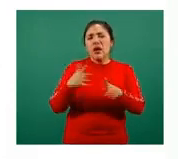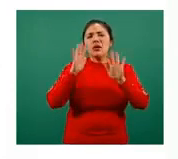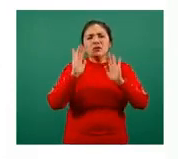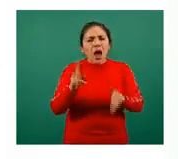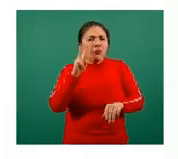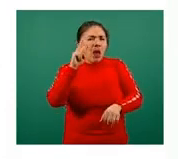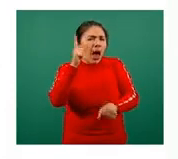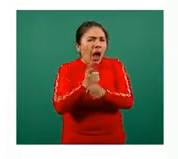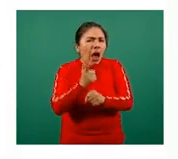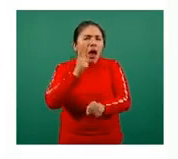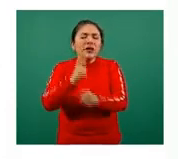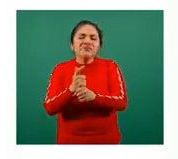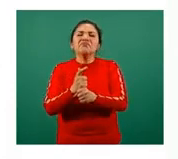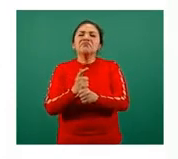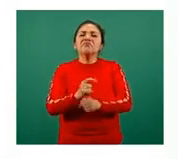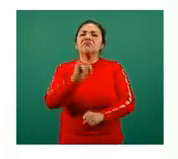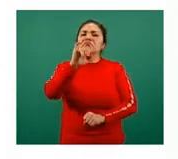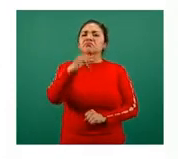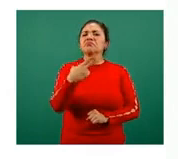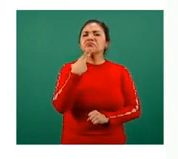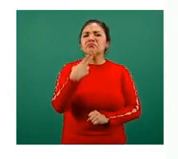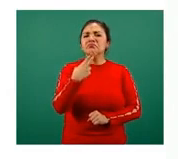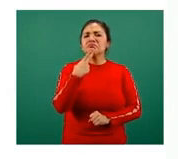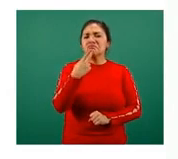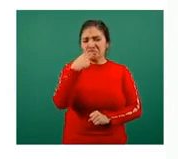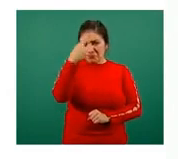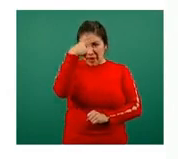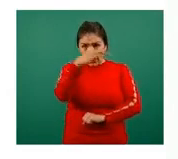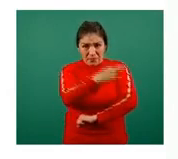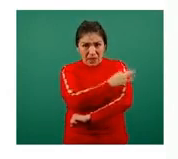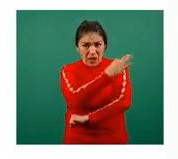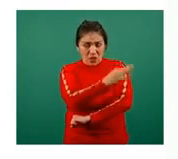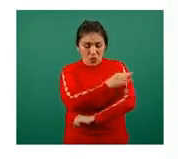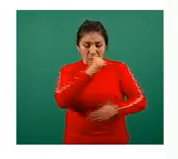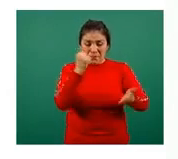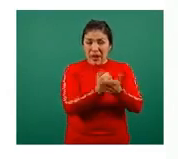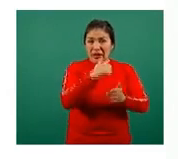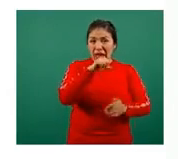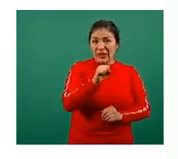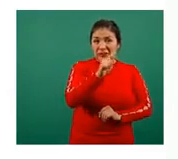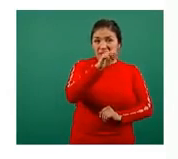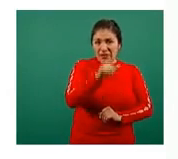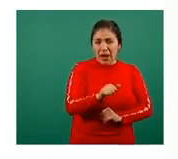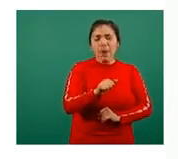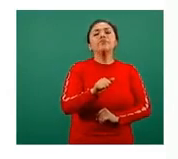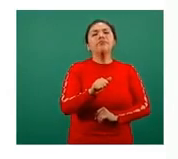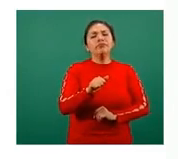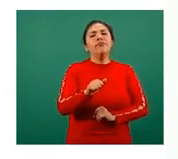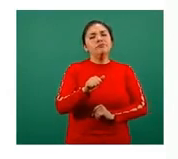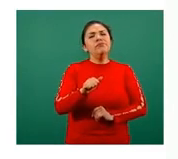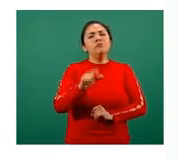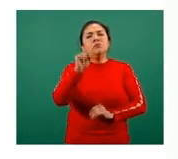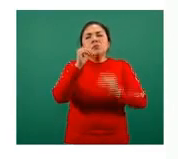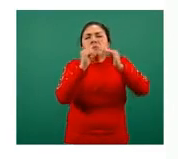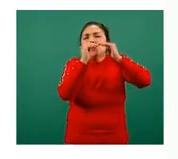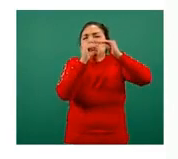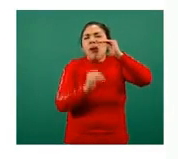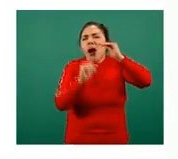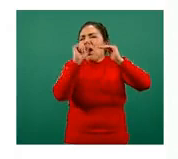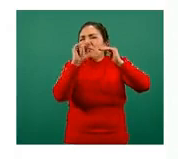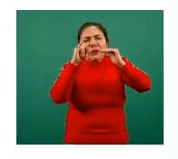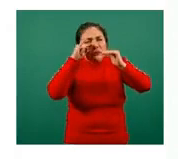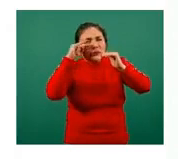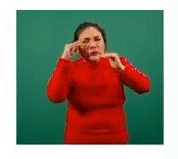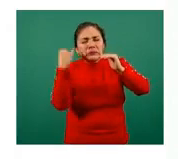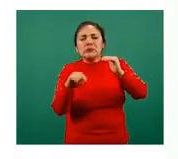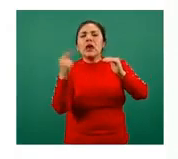demostrado una efectividad de la vacuna de AstraZeneca ligeramente reducida